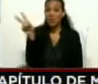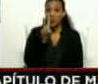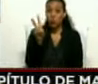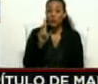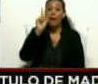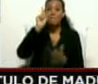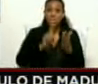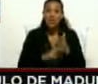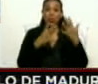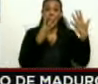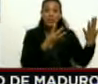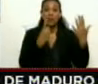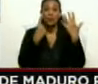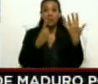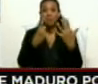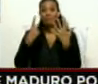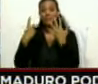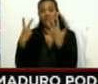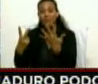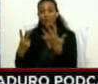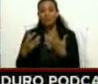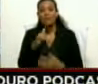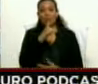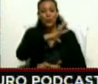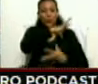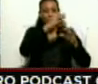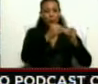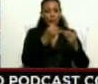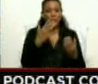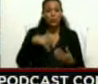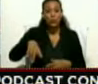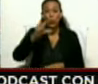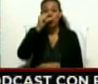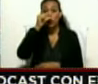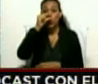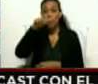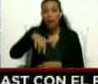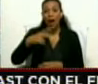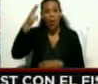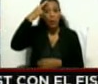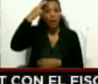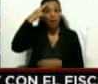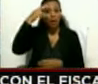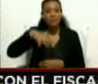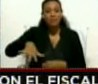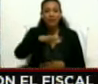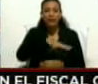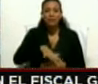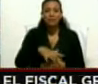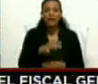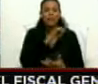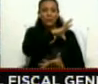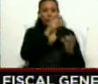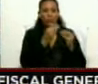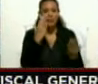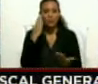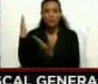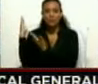desde 1967. Reportó para ustedes desde la ciudad de Dubái en Emiratos Árabes Unidos, Javier Nichirinos, La Noticia.